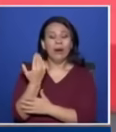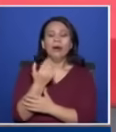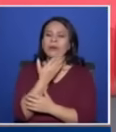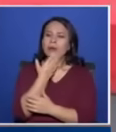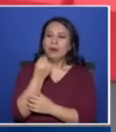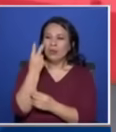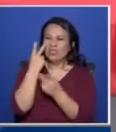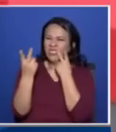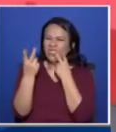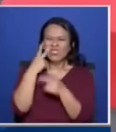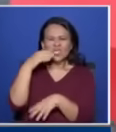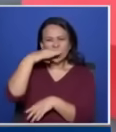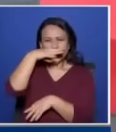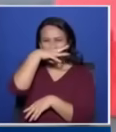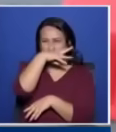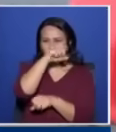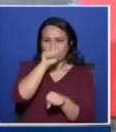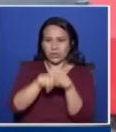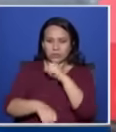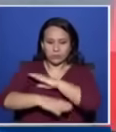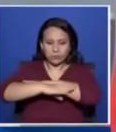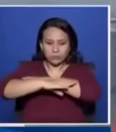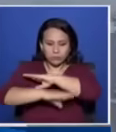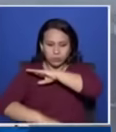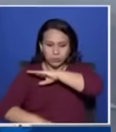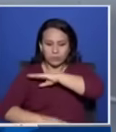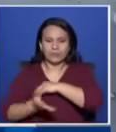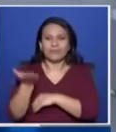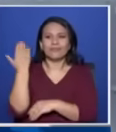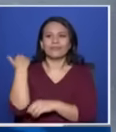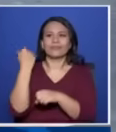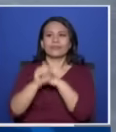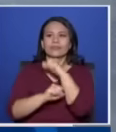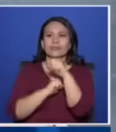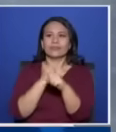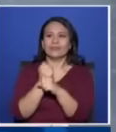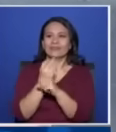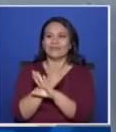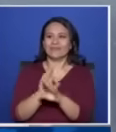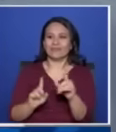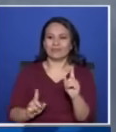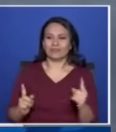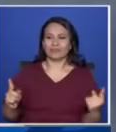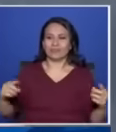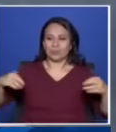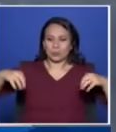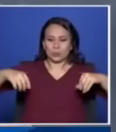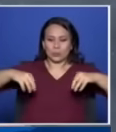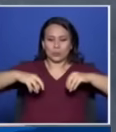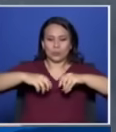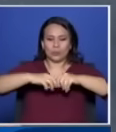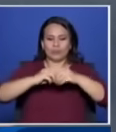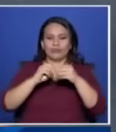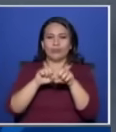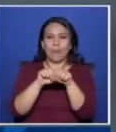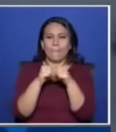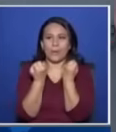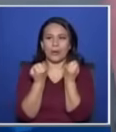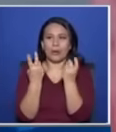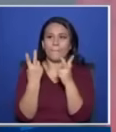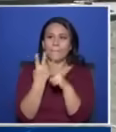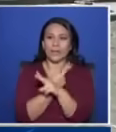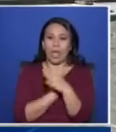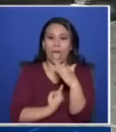como visualizábamos en un reporte que hicimos días anteriores, estaban ya los pernos, eran realmente un